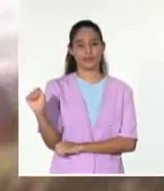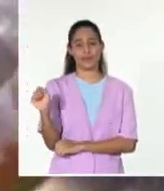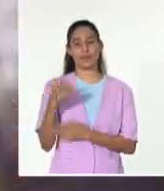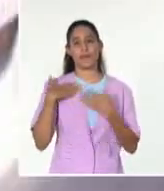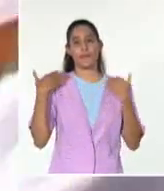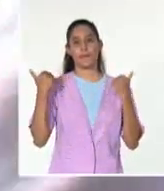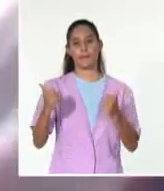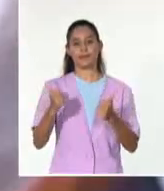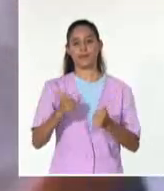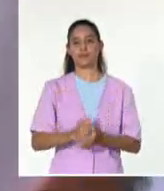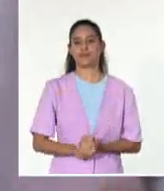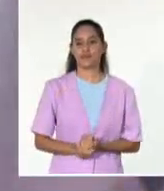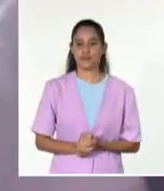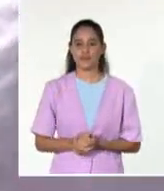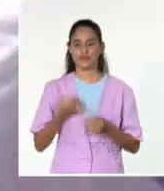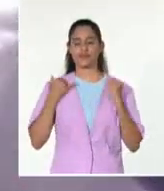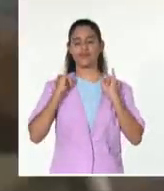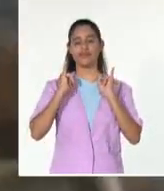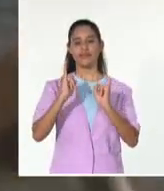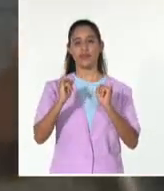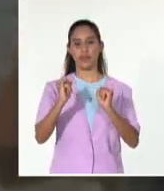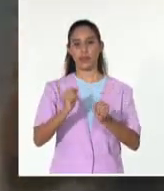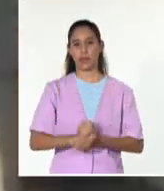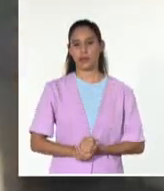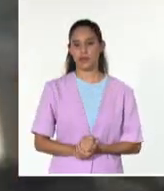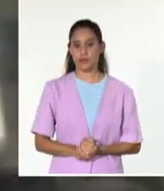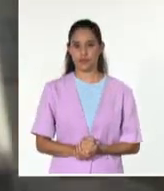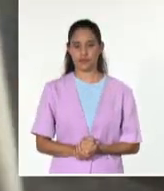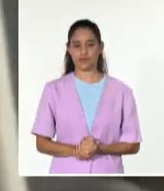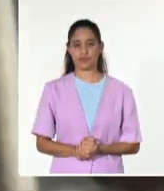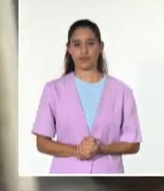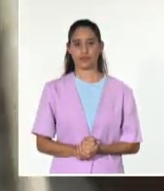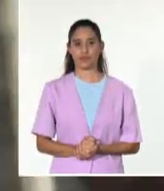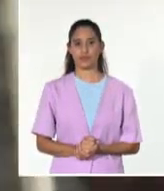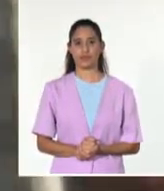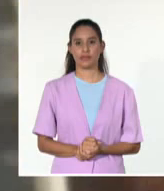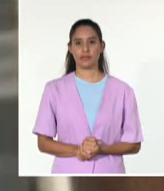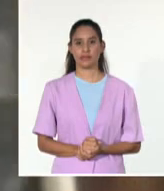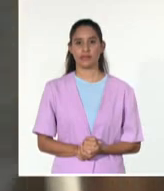Daniel Botay, para el Canal Cubano de Noticias.